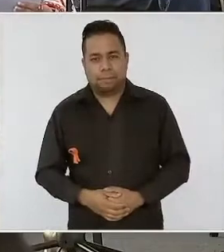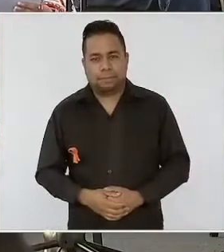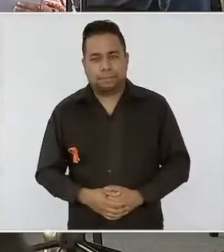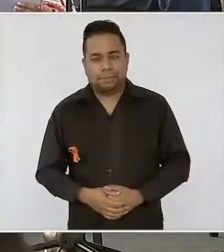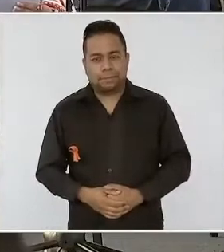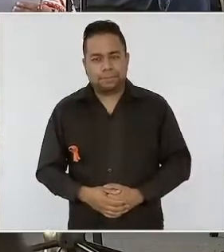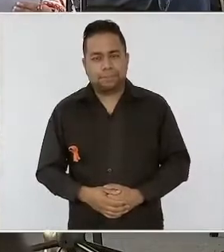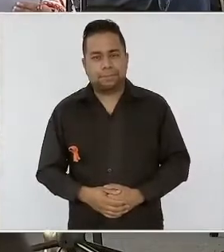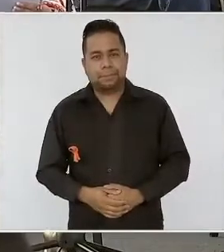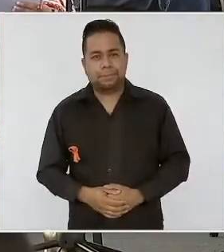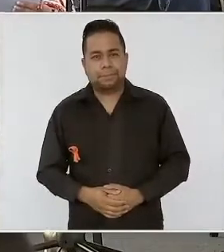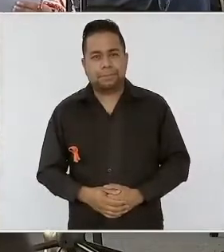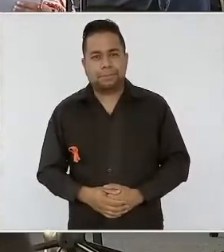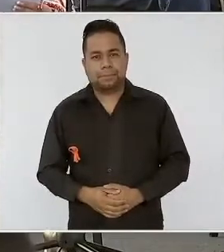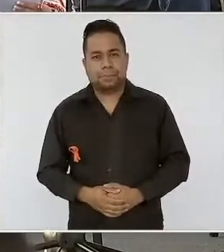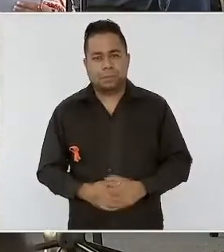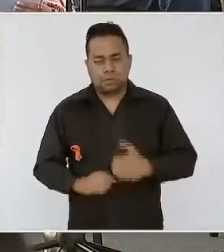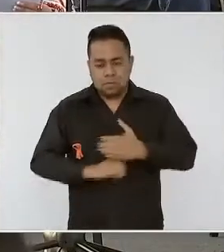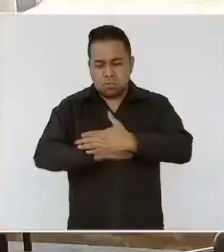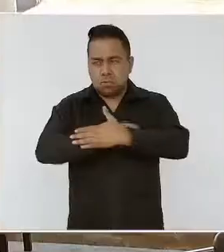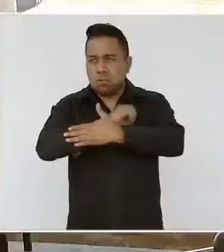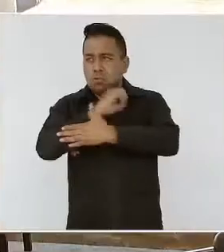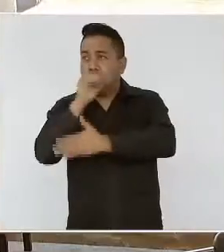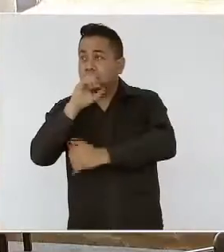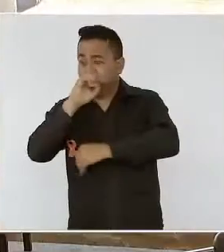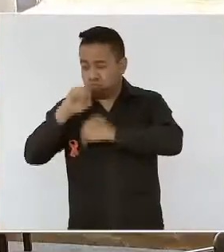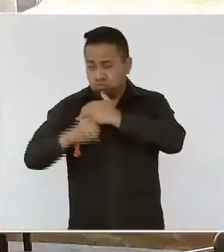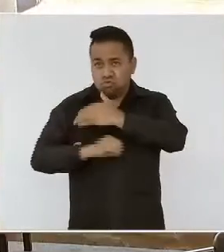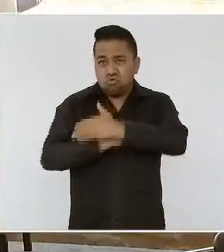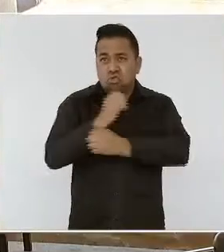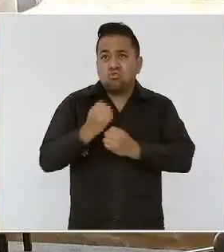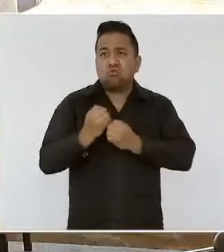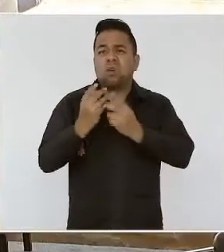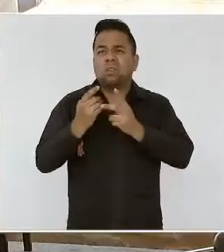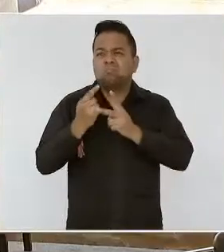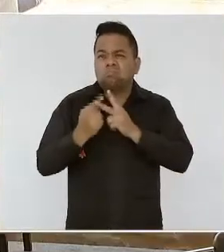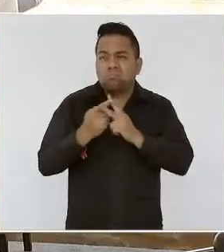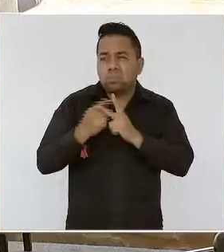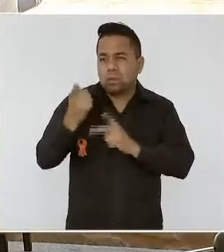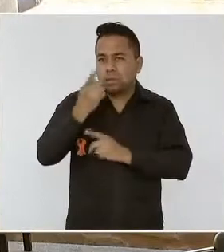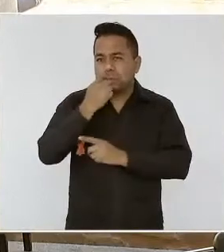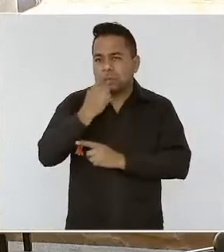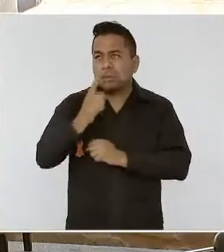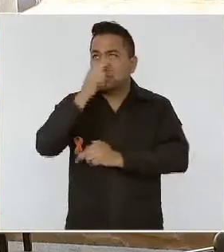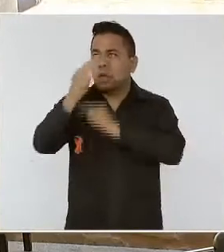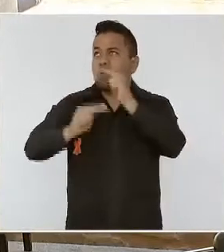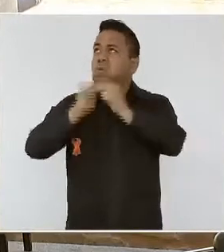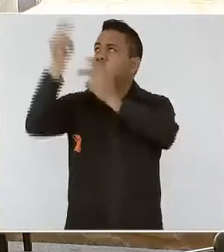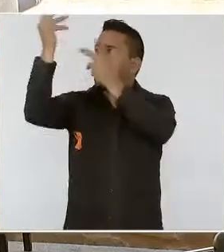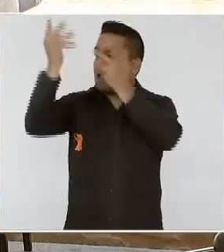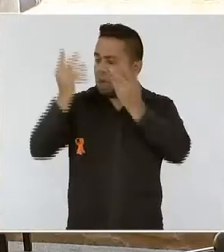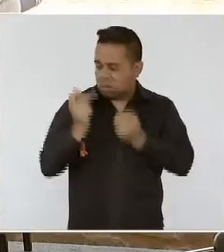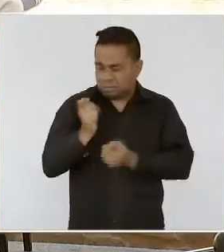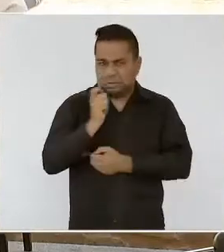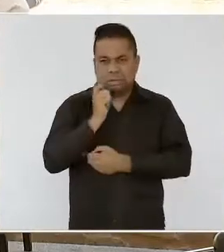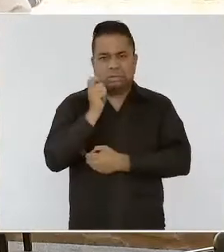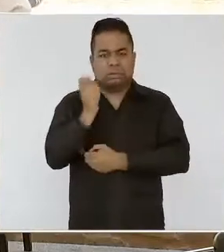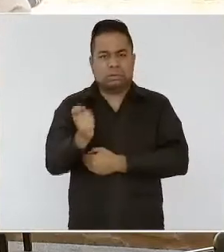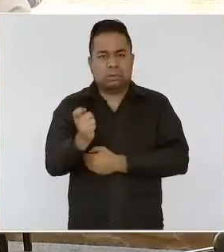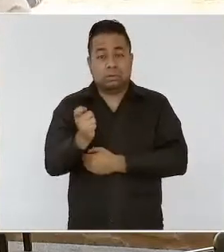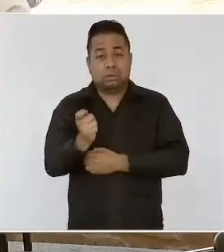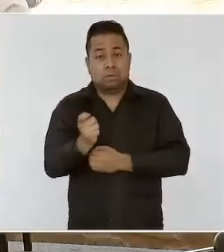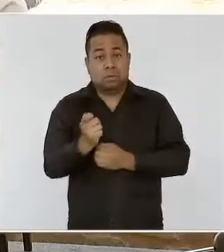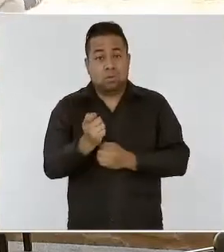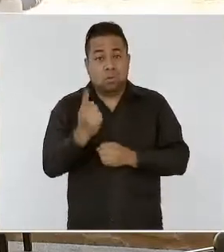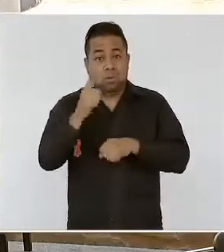el que lleva la cuenta de los amaneceres me interpretó las palabras del universo. Si algún